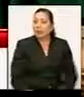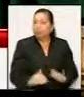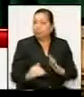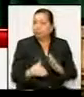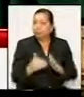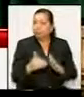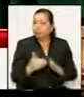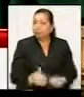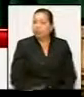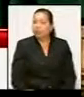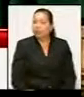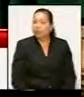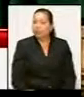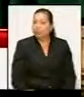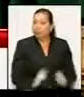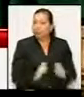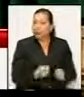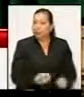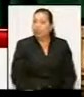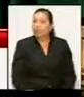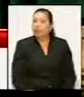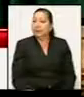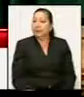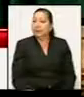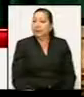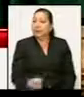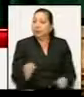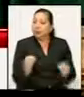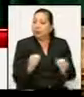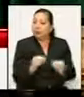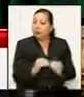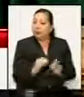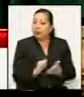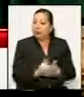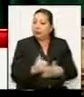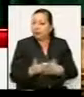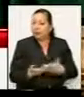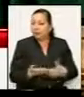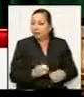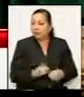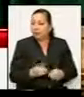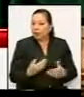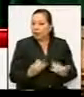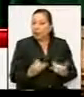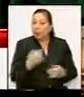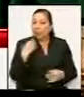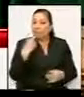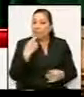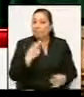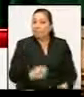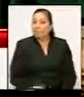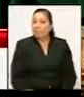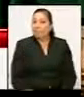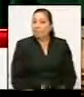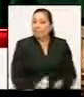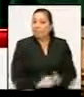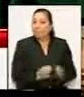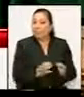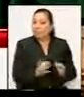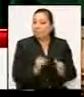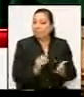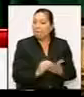plataforma Minagri e incluso al Comité Regional de Gestión Agraria aquí de Puno, que